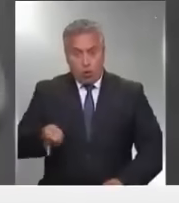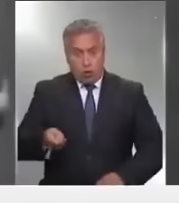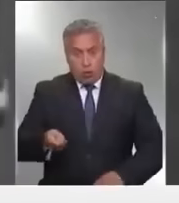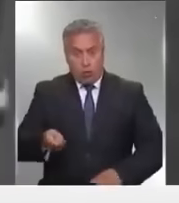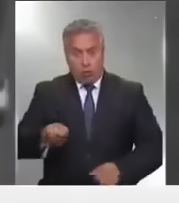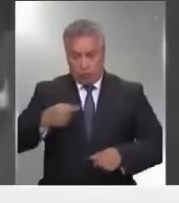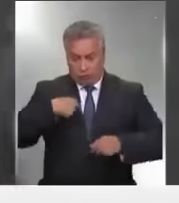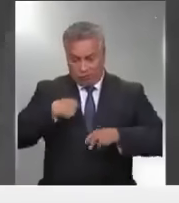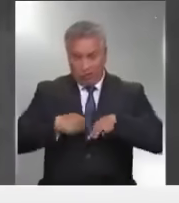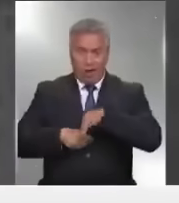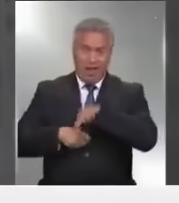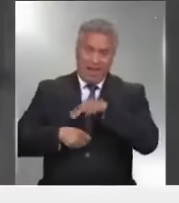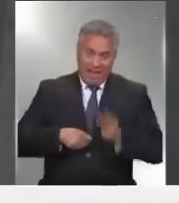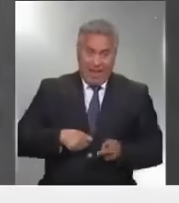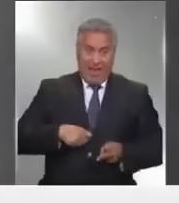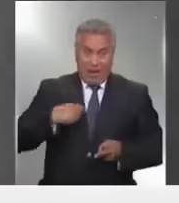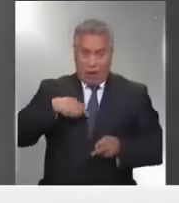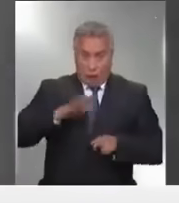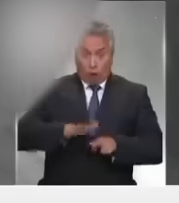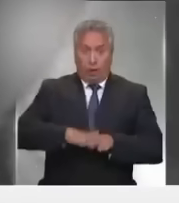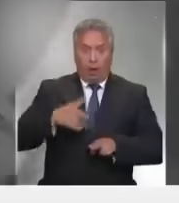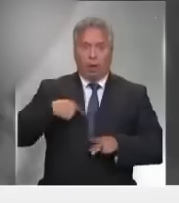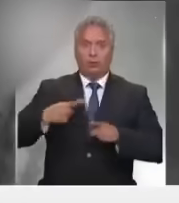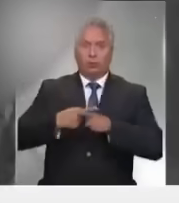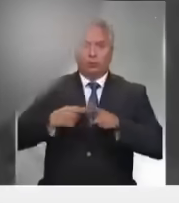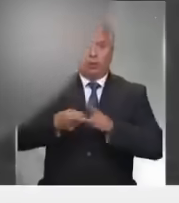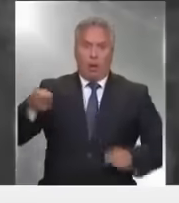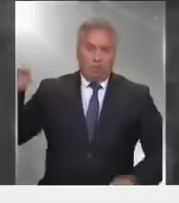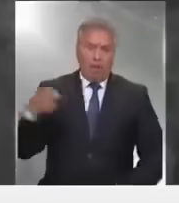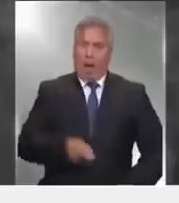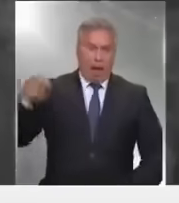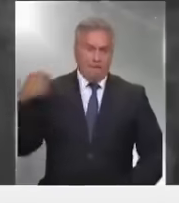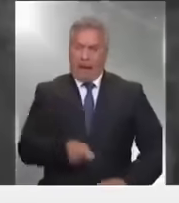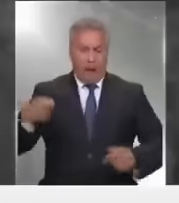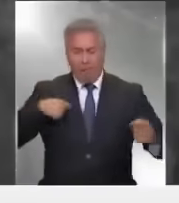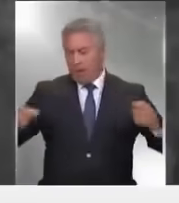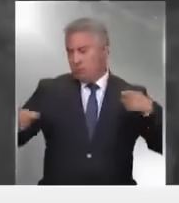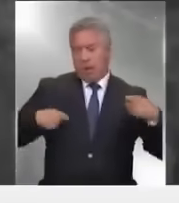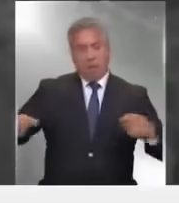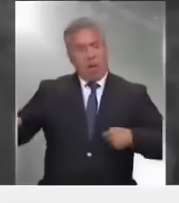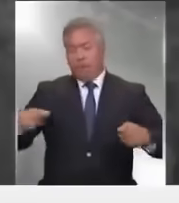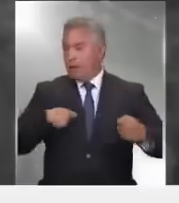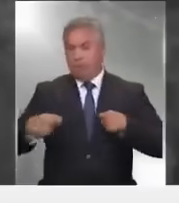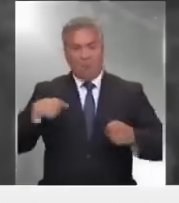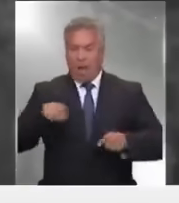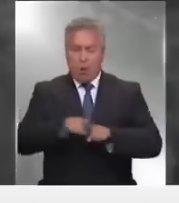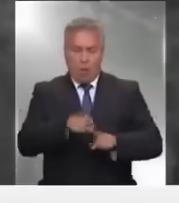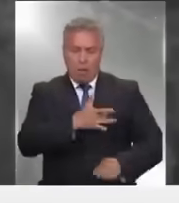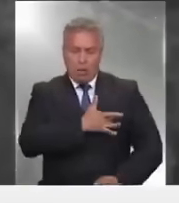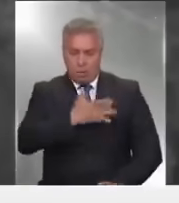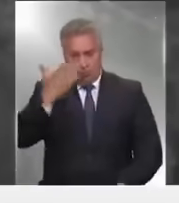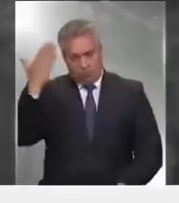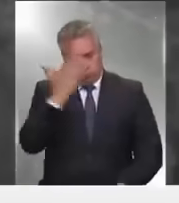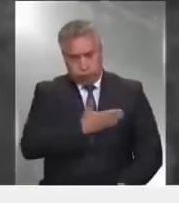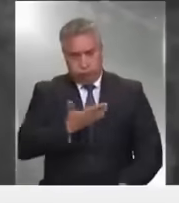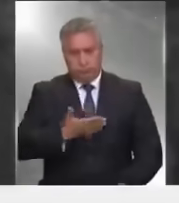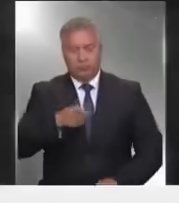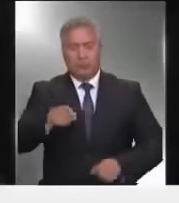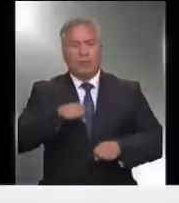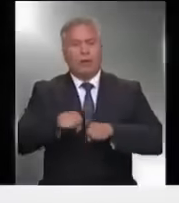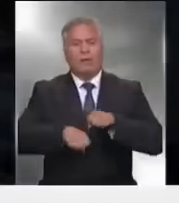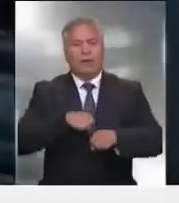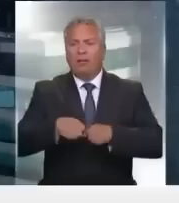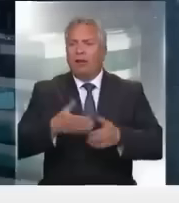me empiezan a pegar las puñalas. O sea, no tuvieron compasión. ¿Pero dónde van a parar estas bicicletas?